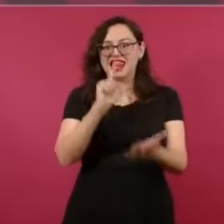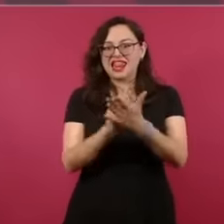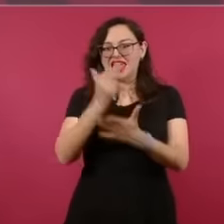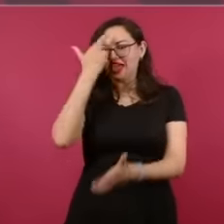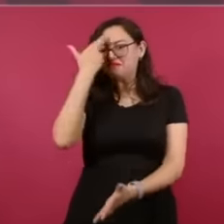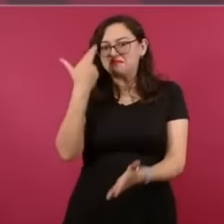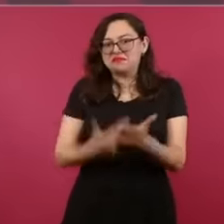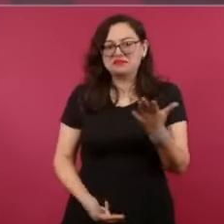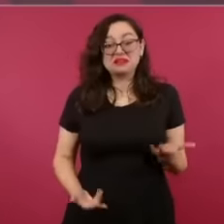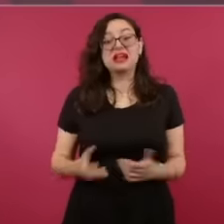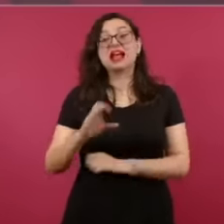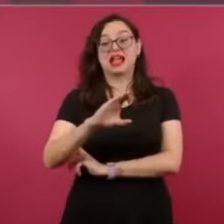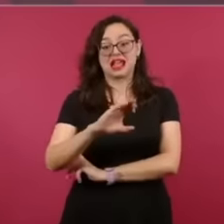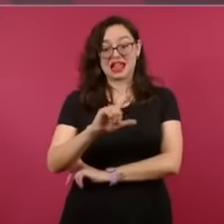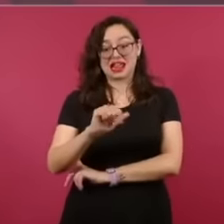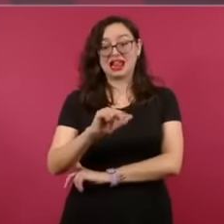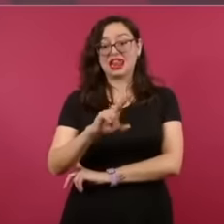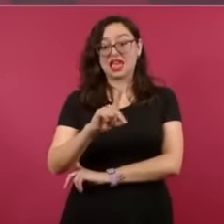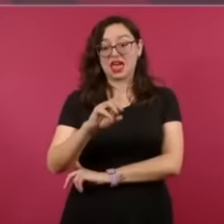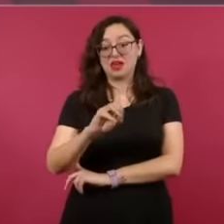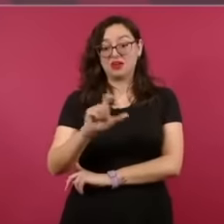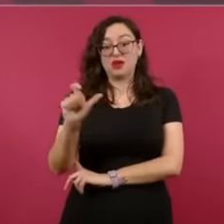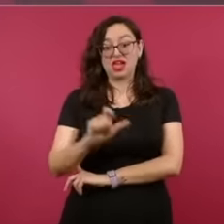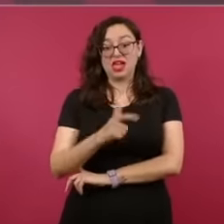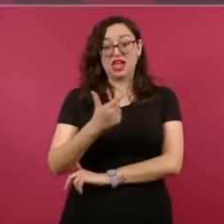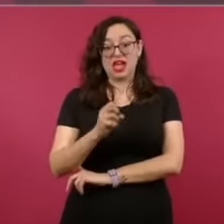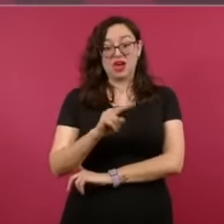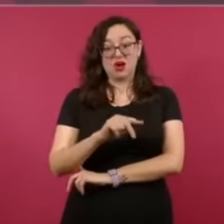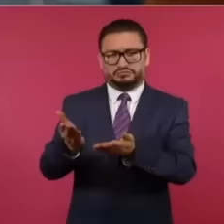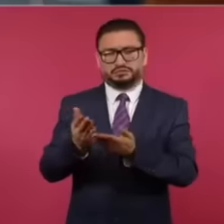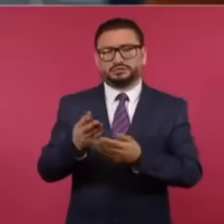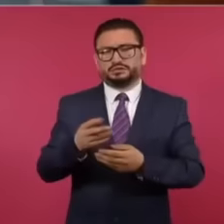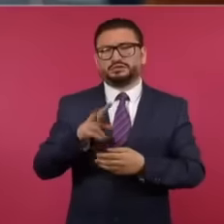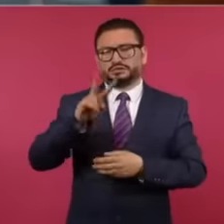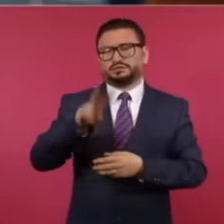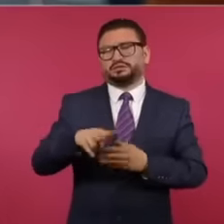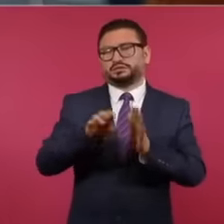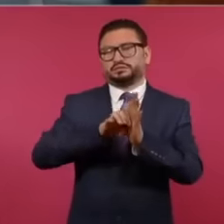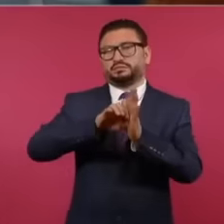Claudio X González y la Coparmex,